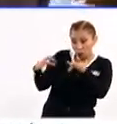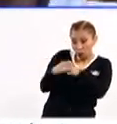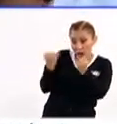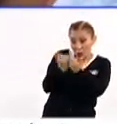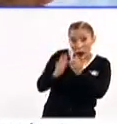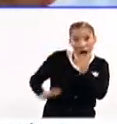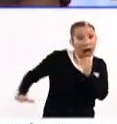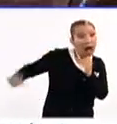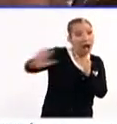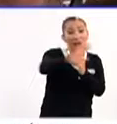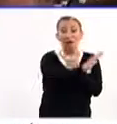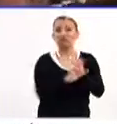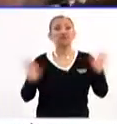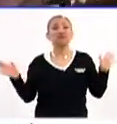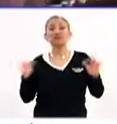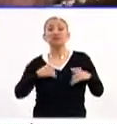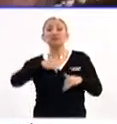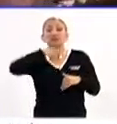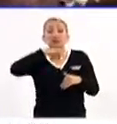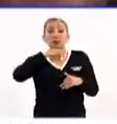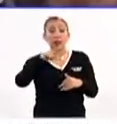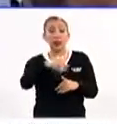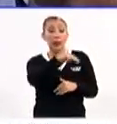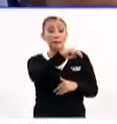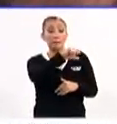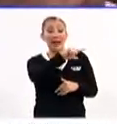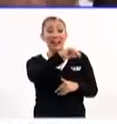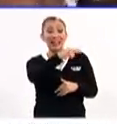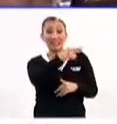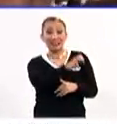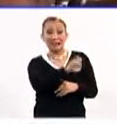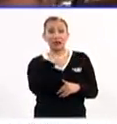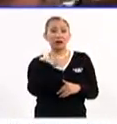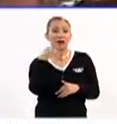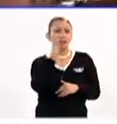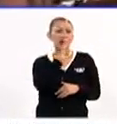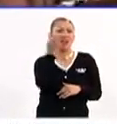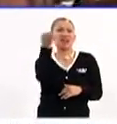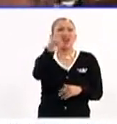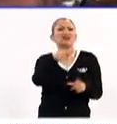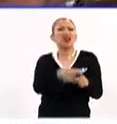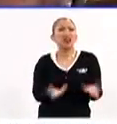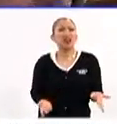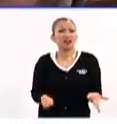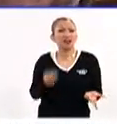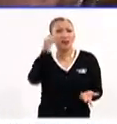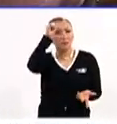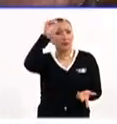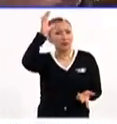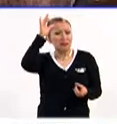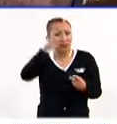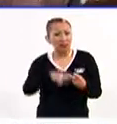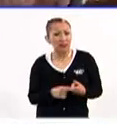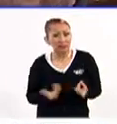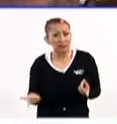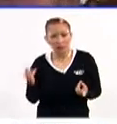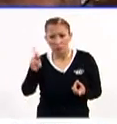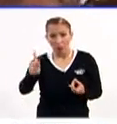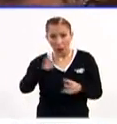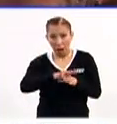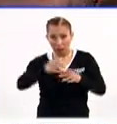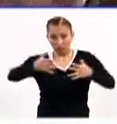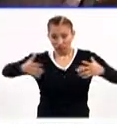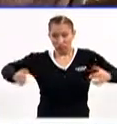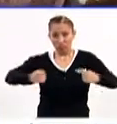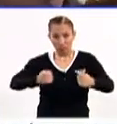todos una nación o un conjunto. Entonces, Malinche mal pudo haber traicionado a los mexicas, a los aztecas, que eran el pueblo más